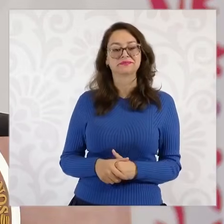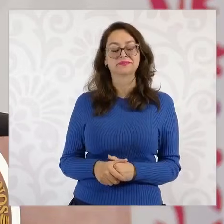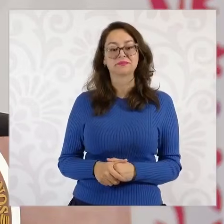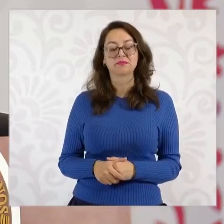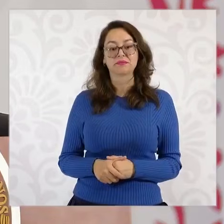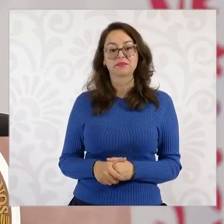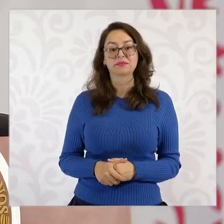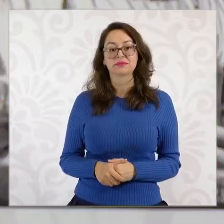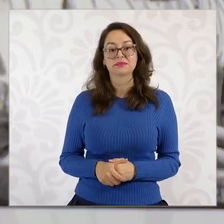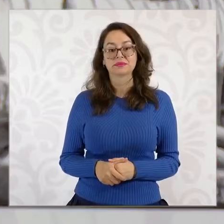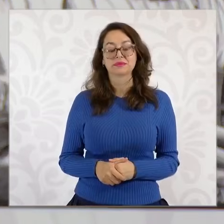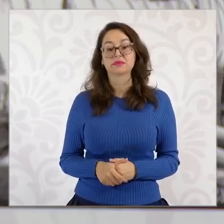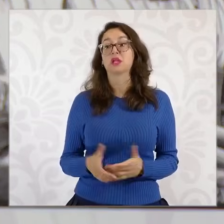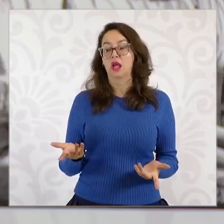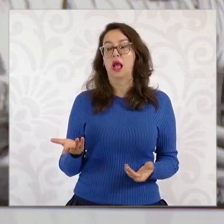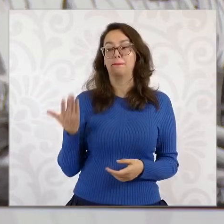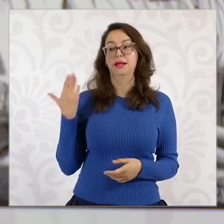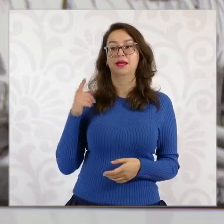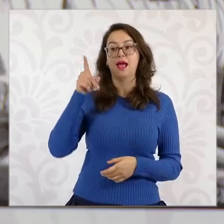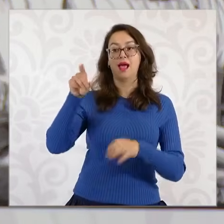Por cierto, me fui a dar una vuelta ahí por el Azteca,